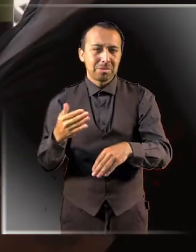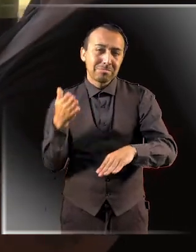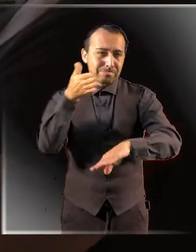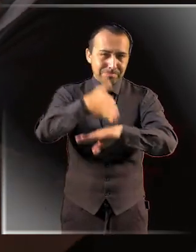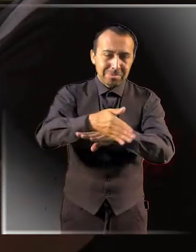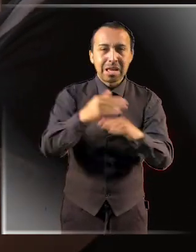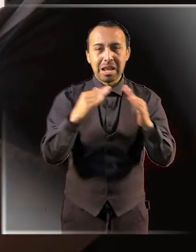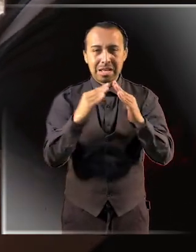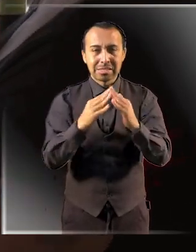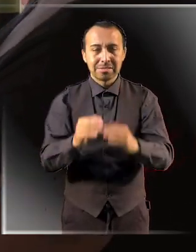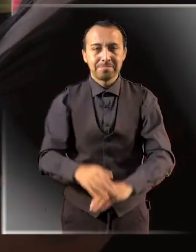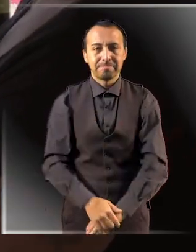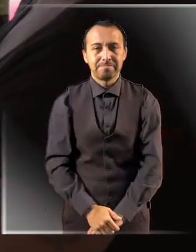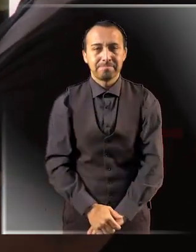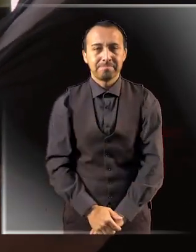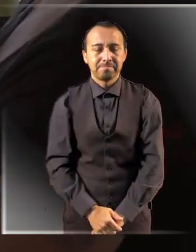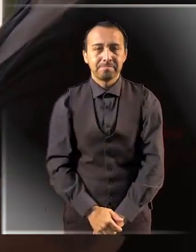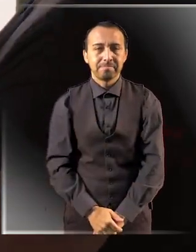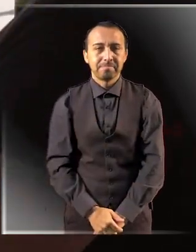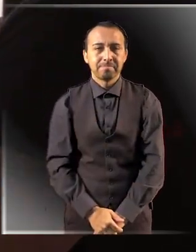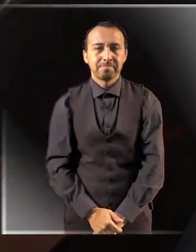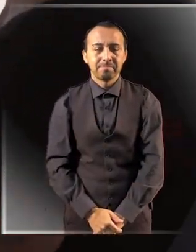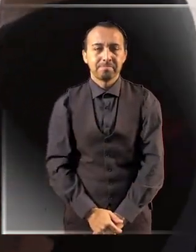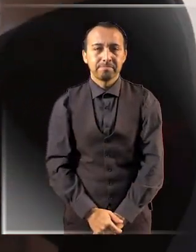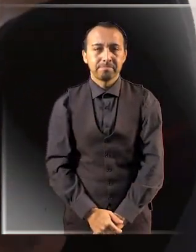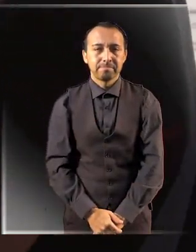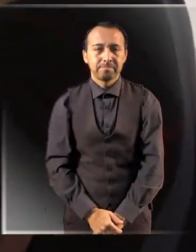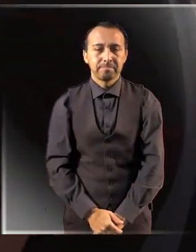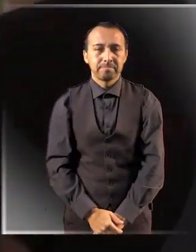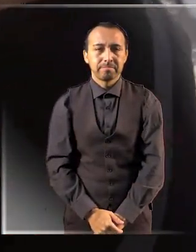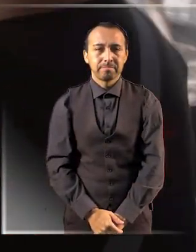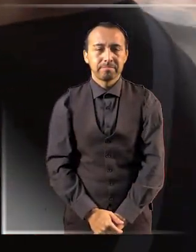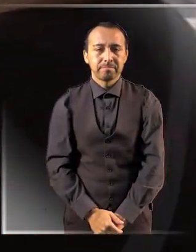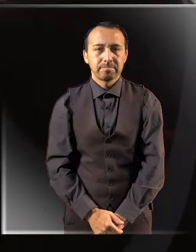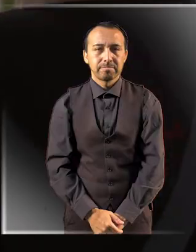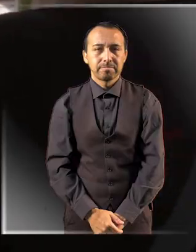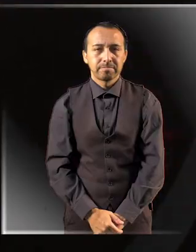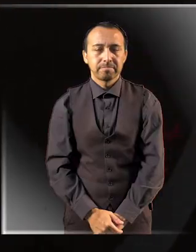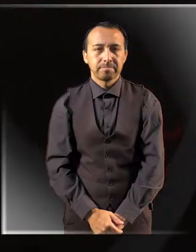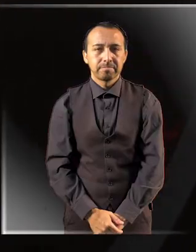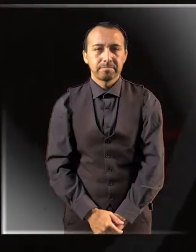acá en la casa.